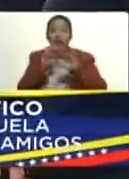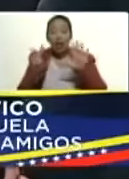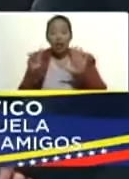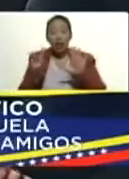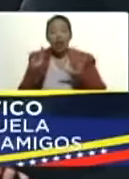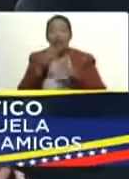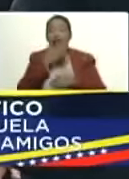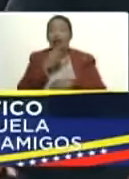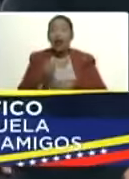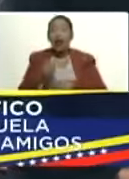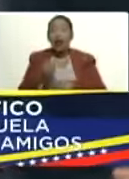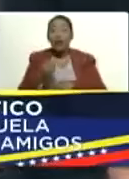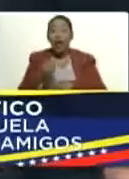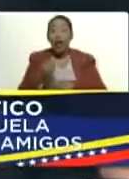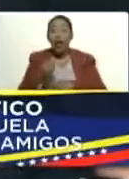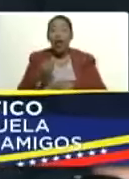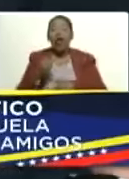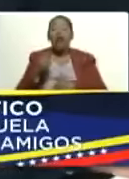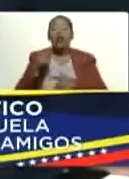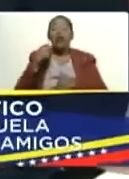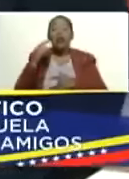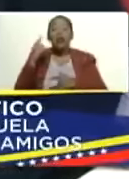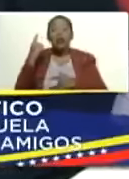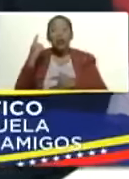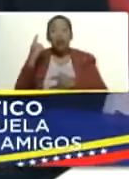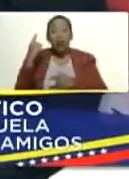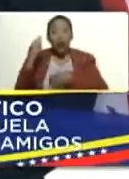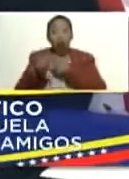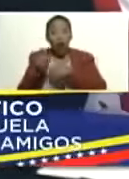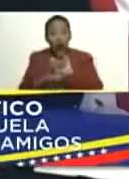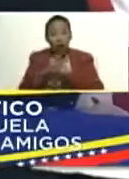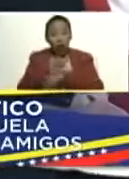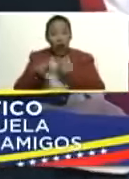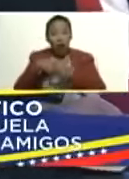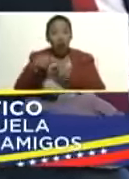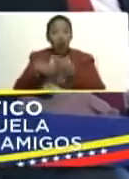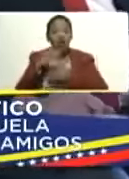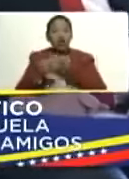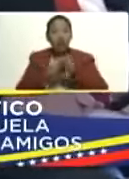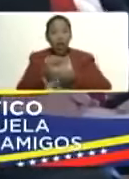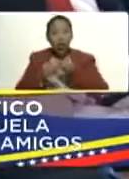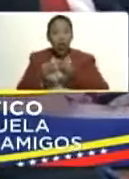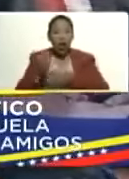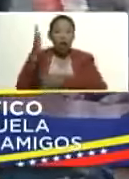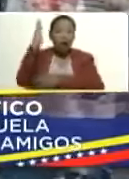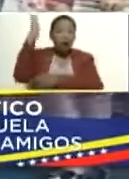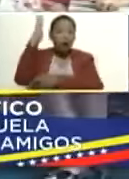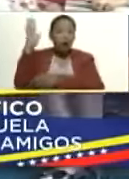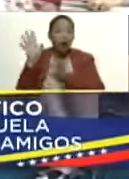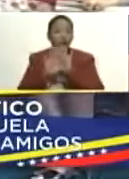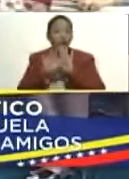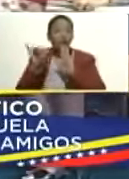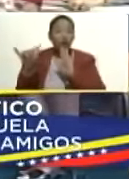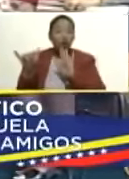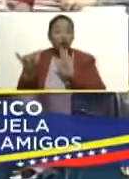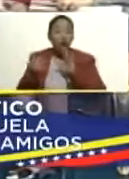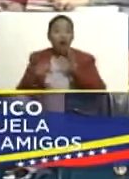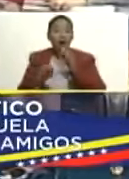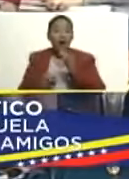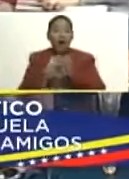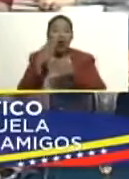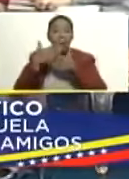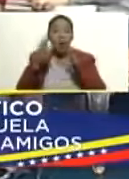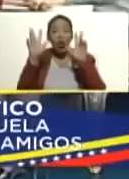de 1819, por decreto, el gobierno revolucionario y el Congreso Constituyente fundan Colombia